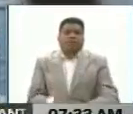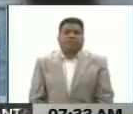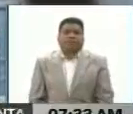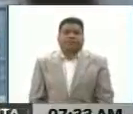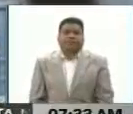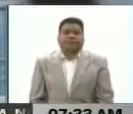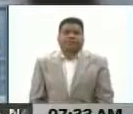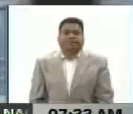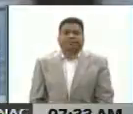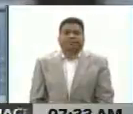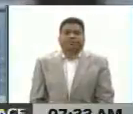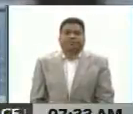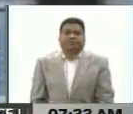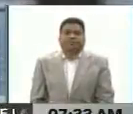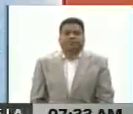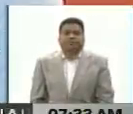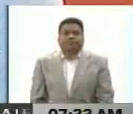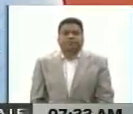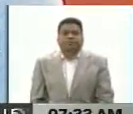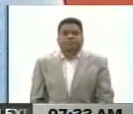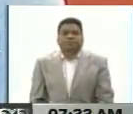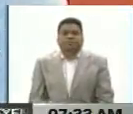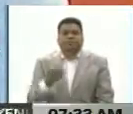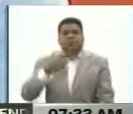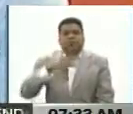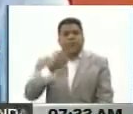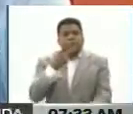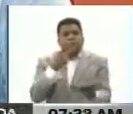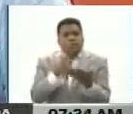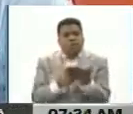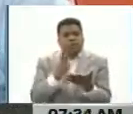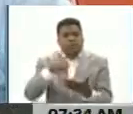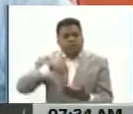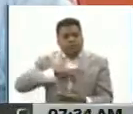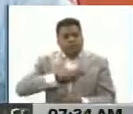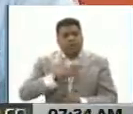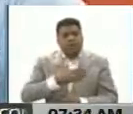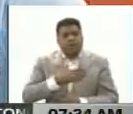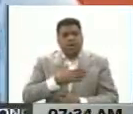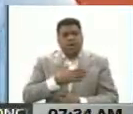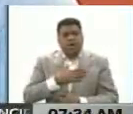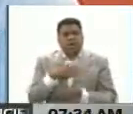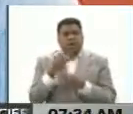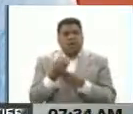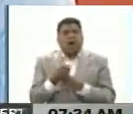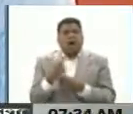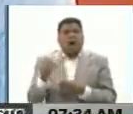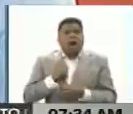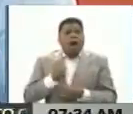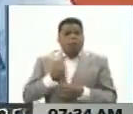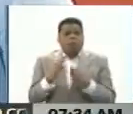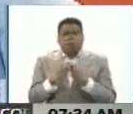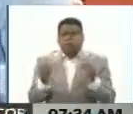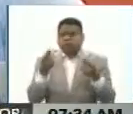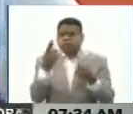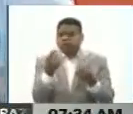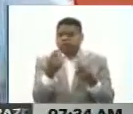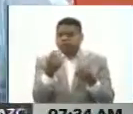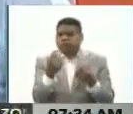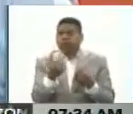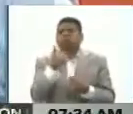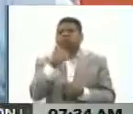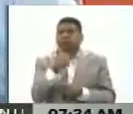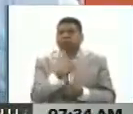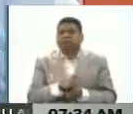en un contexto de dispersión. Nuestra propuesta es, para maximizar los recursos, para no duplicar los esfuerzos, es que